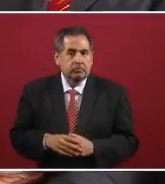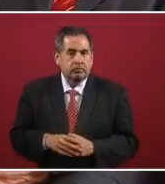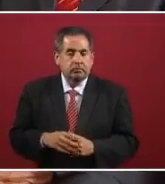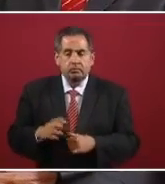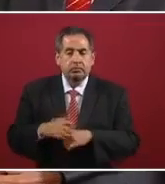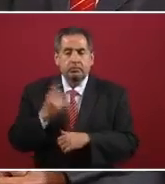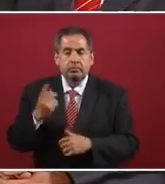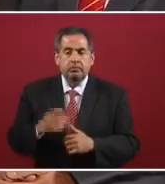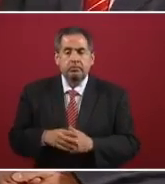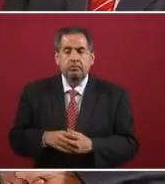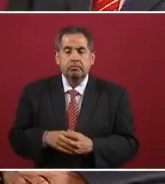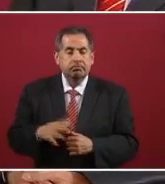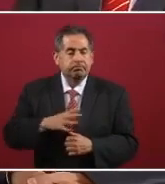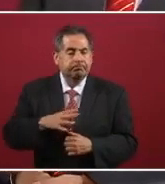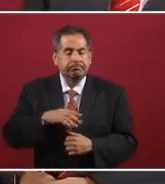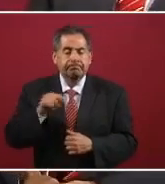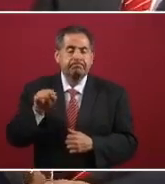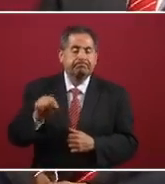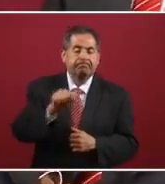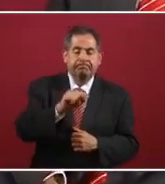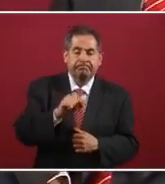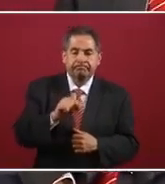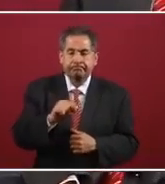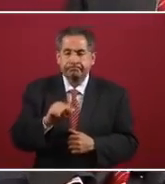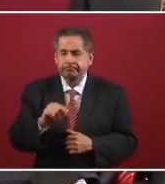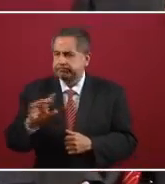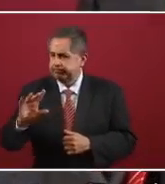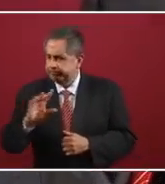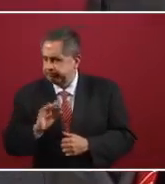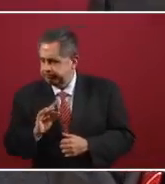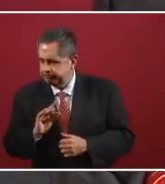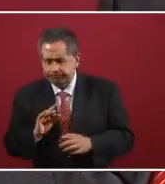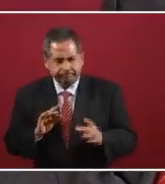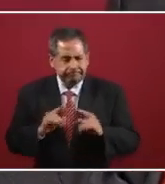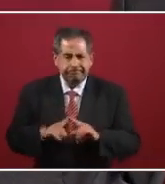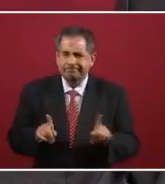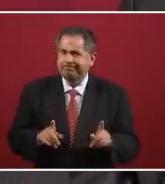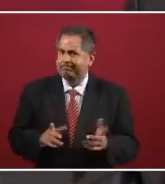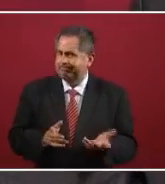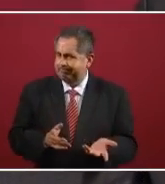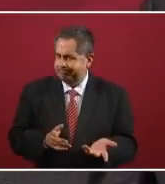porque hubo una versión